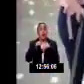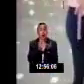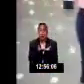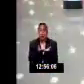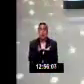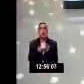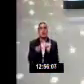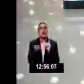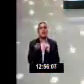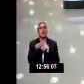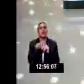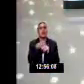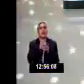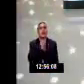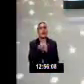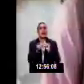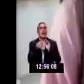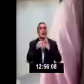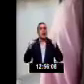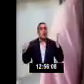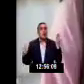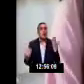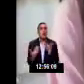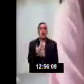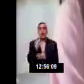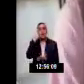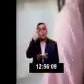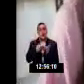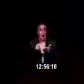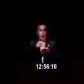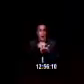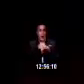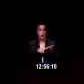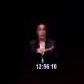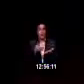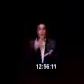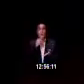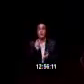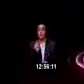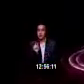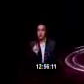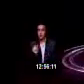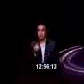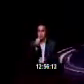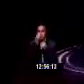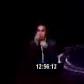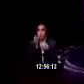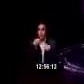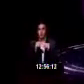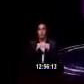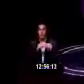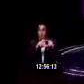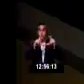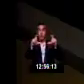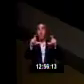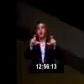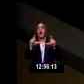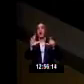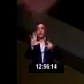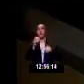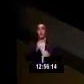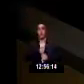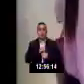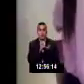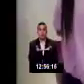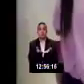nuevo documento cuenta con un sistema moderno para la lectura a través de un chip de información biográfica y biométrica del